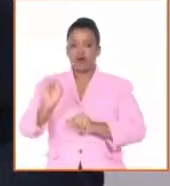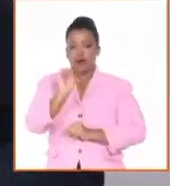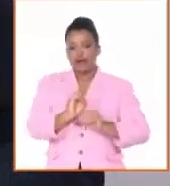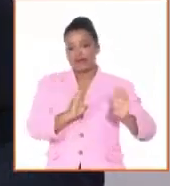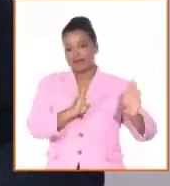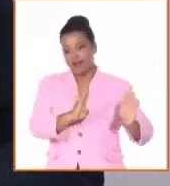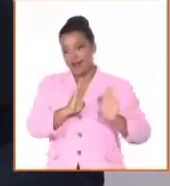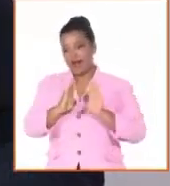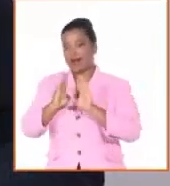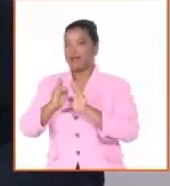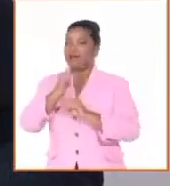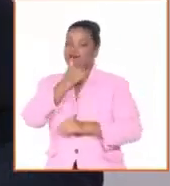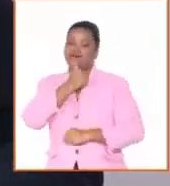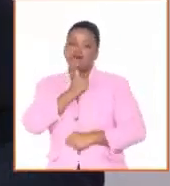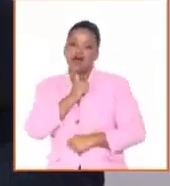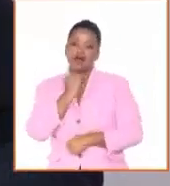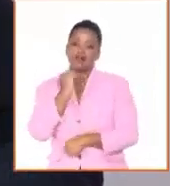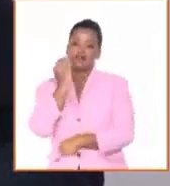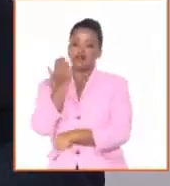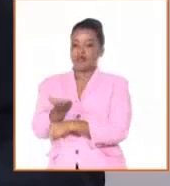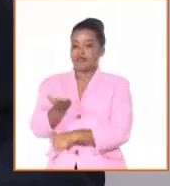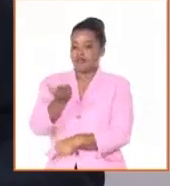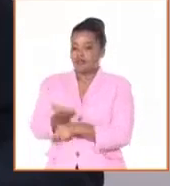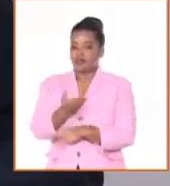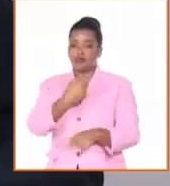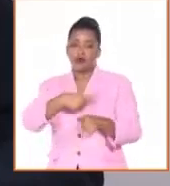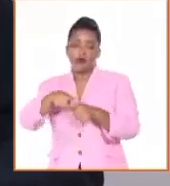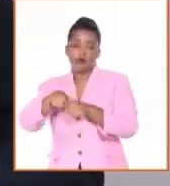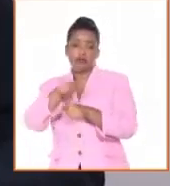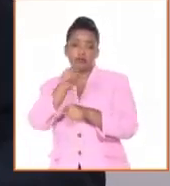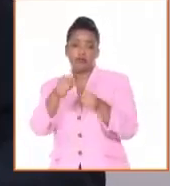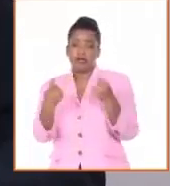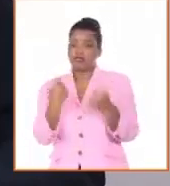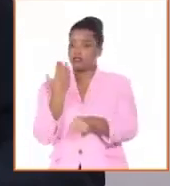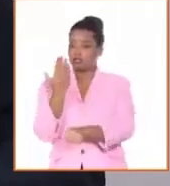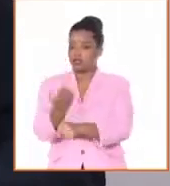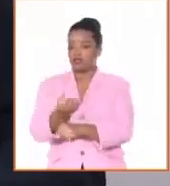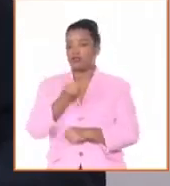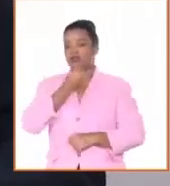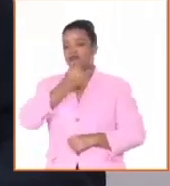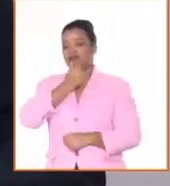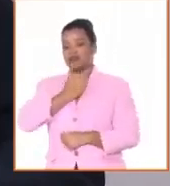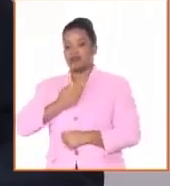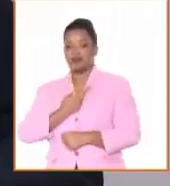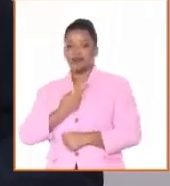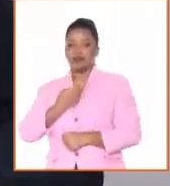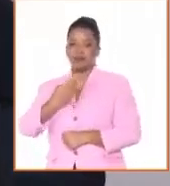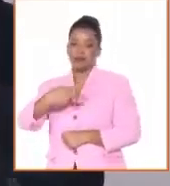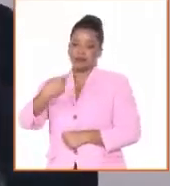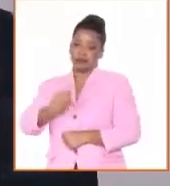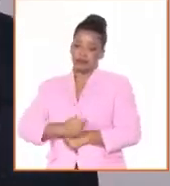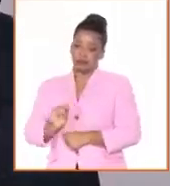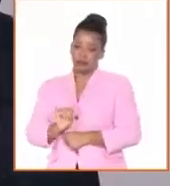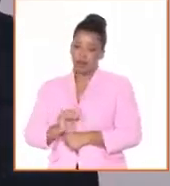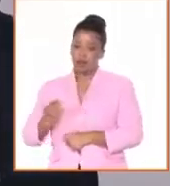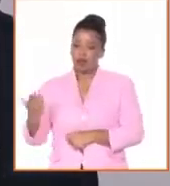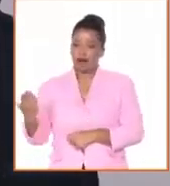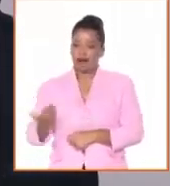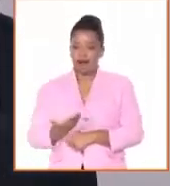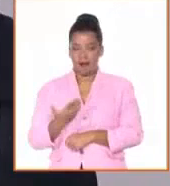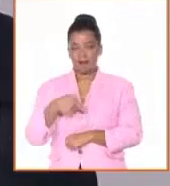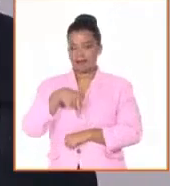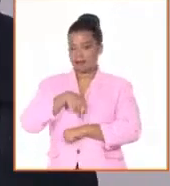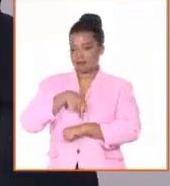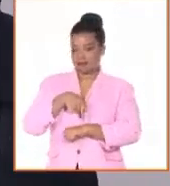que la mayor cantidad de solicitudes acceda de forma digital y que la respuesta de forma digital sea también la que estamos